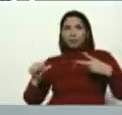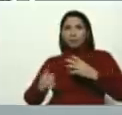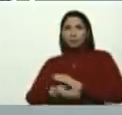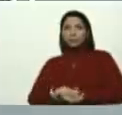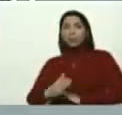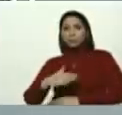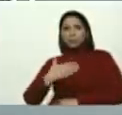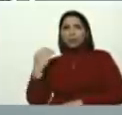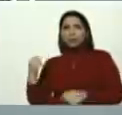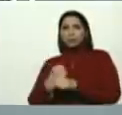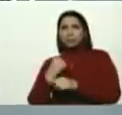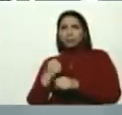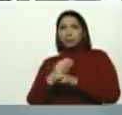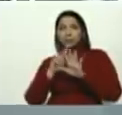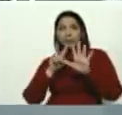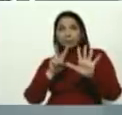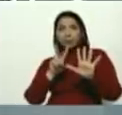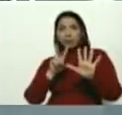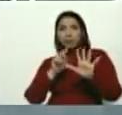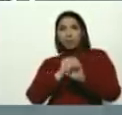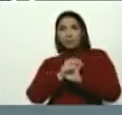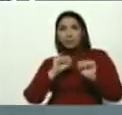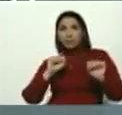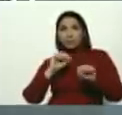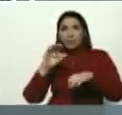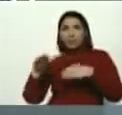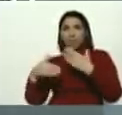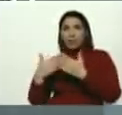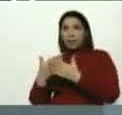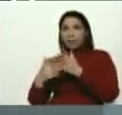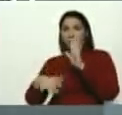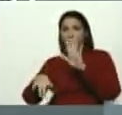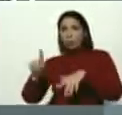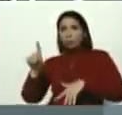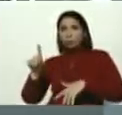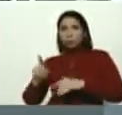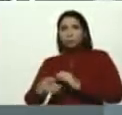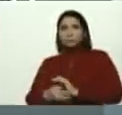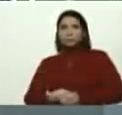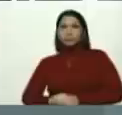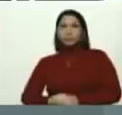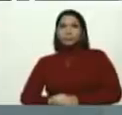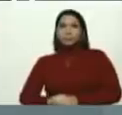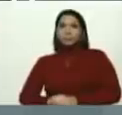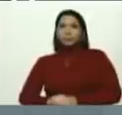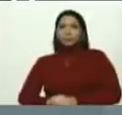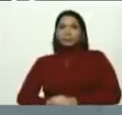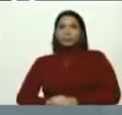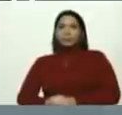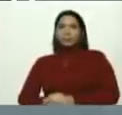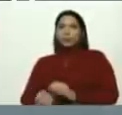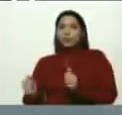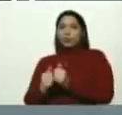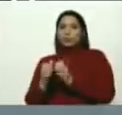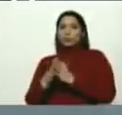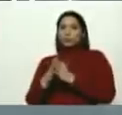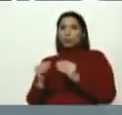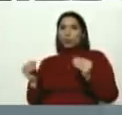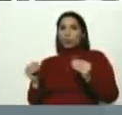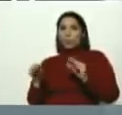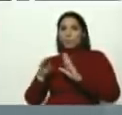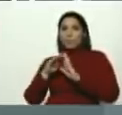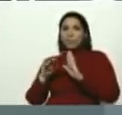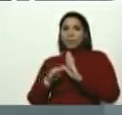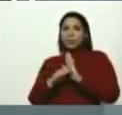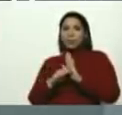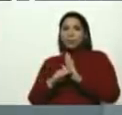puedan trabajar de 7 de la mañana a 11, con todas las medidas de seguridad.